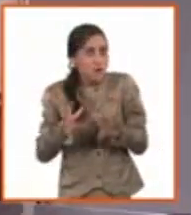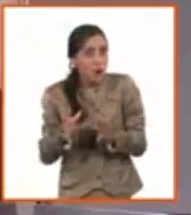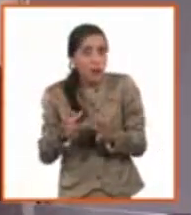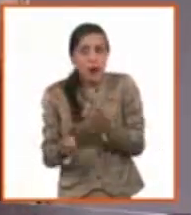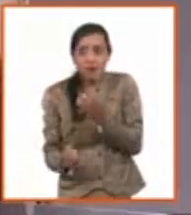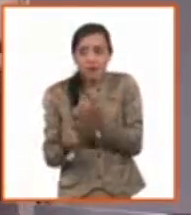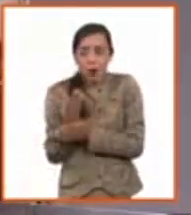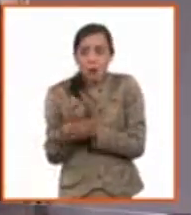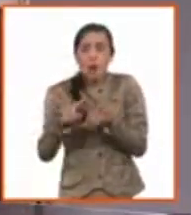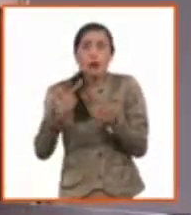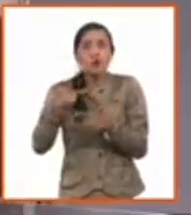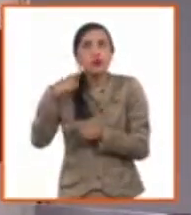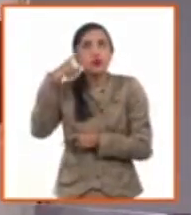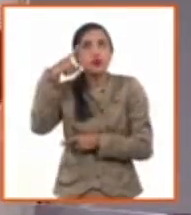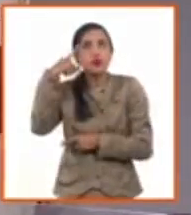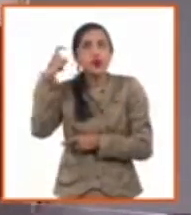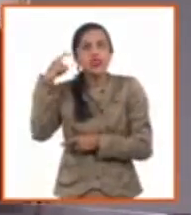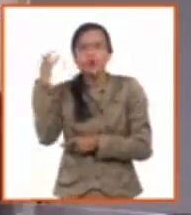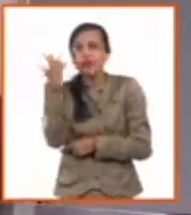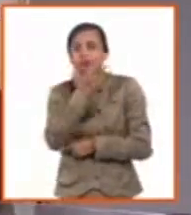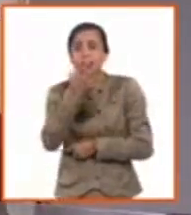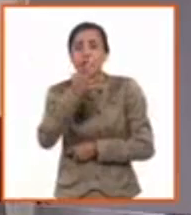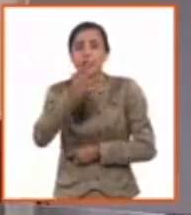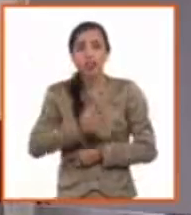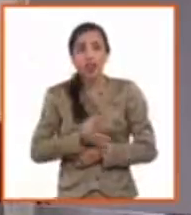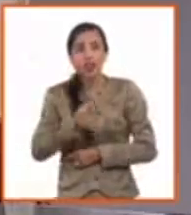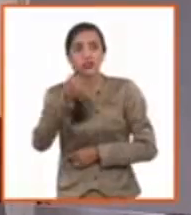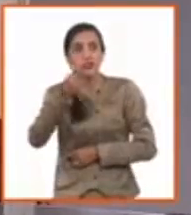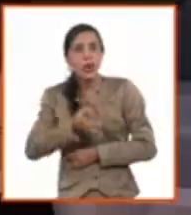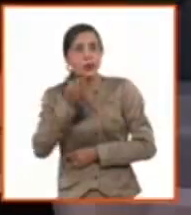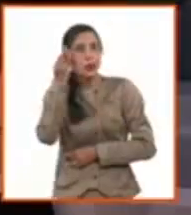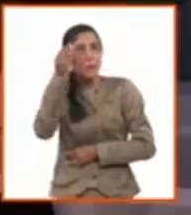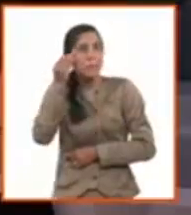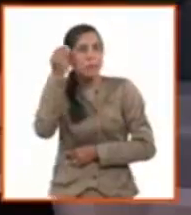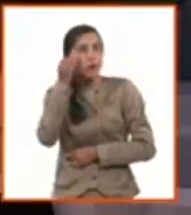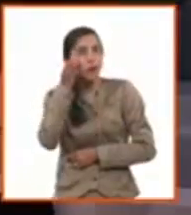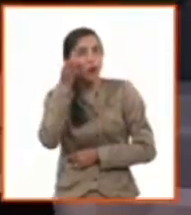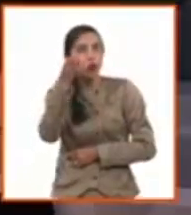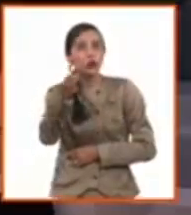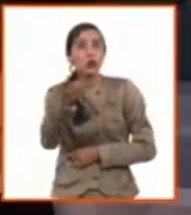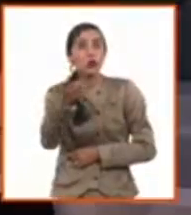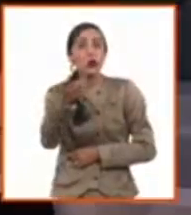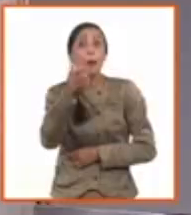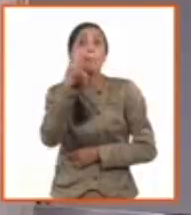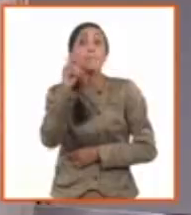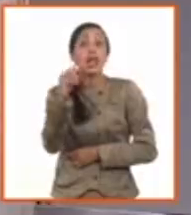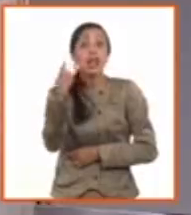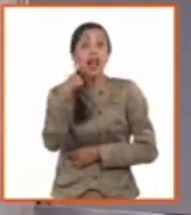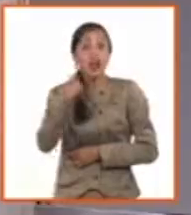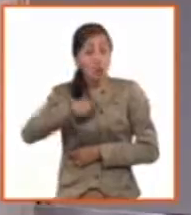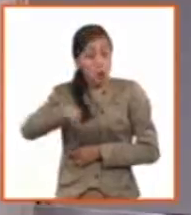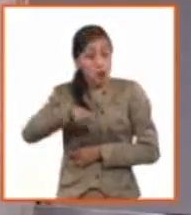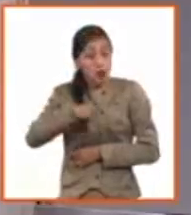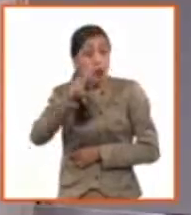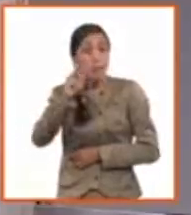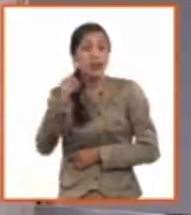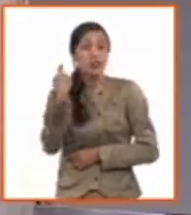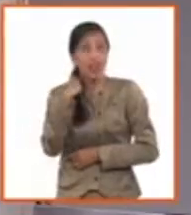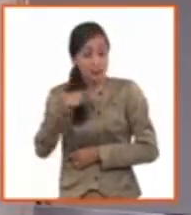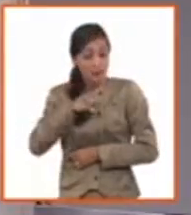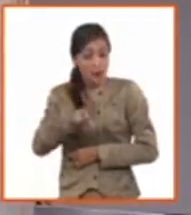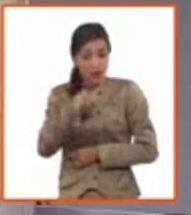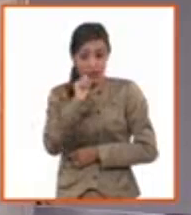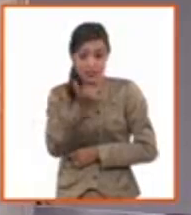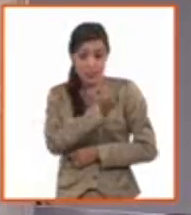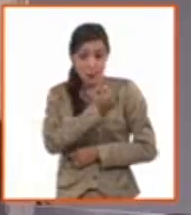que nació de un sueño de una idea de fidel que con esa visión era capaz de implantar exactamente ahora próximamente a